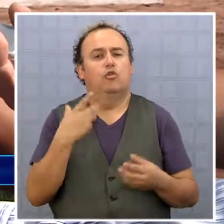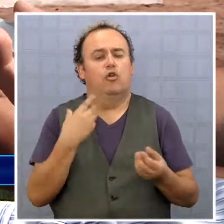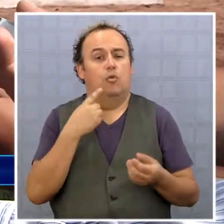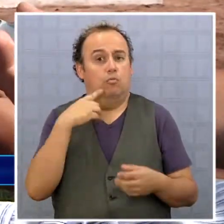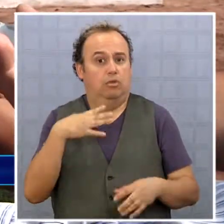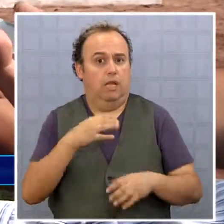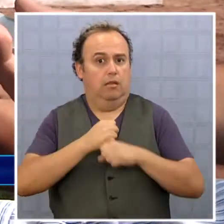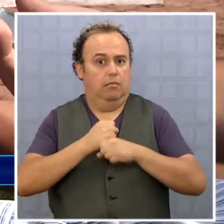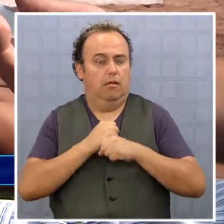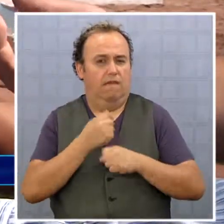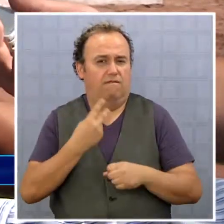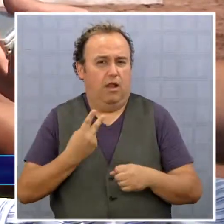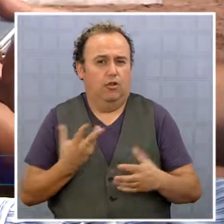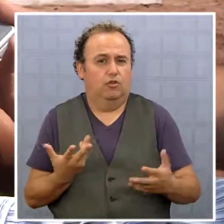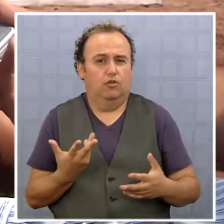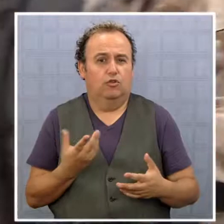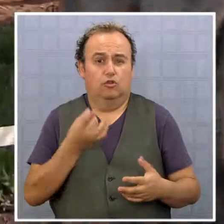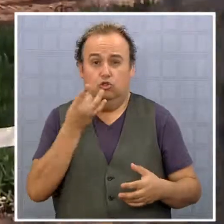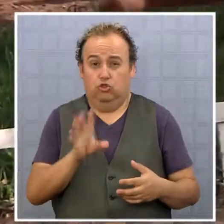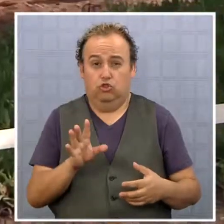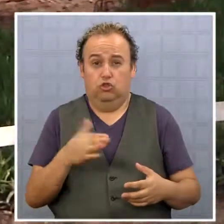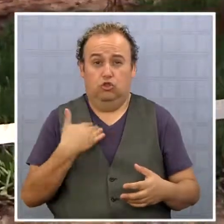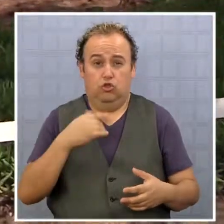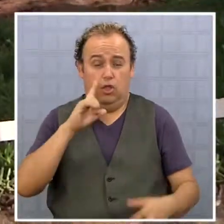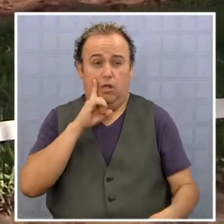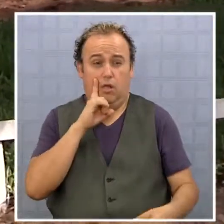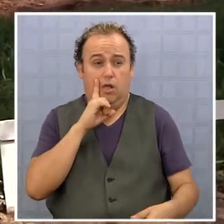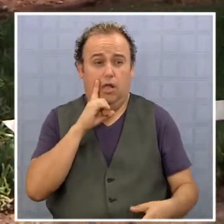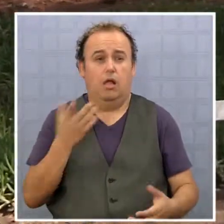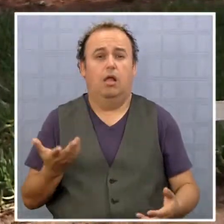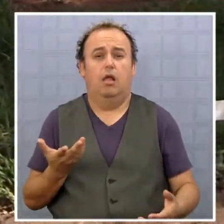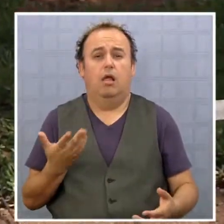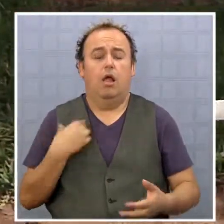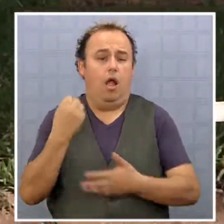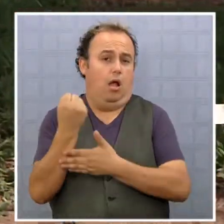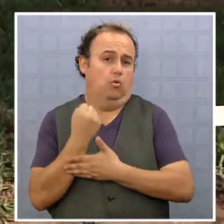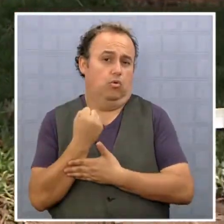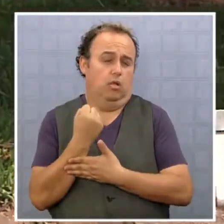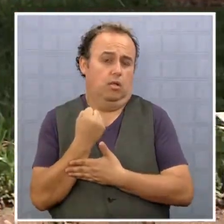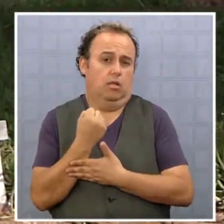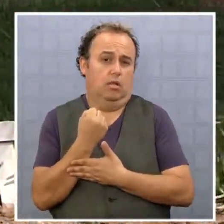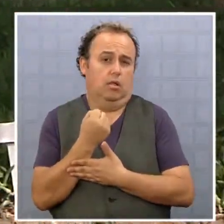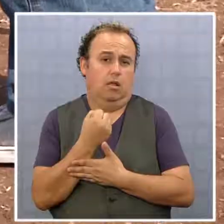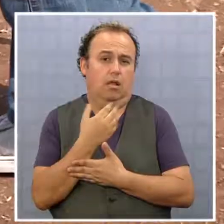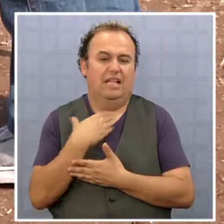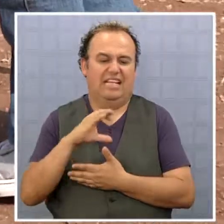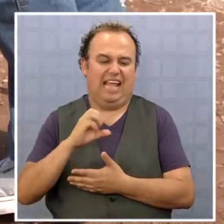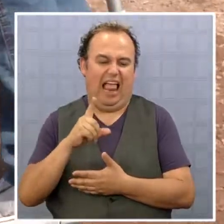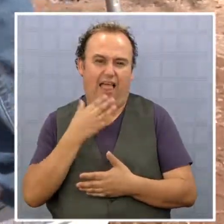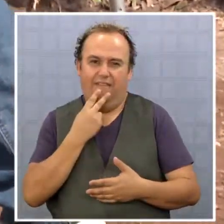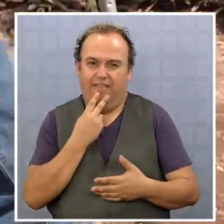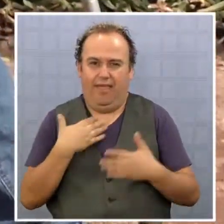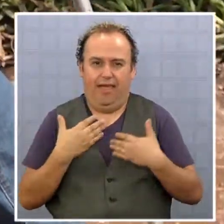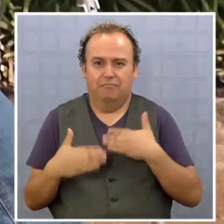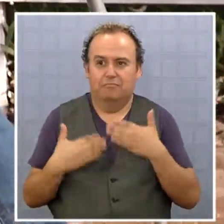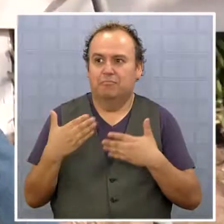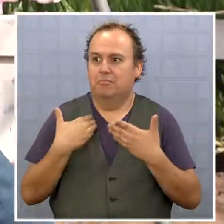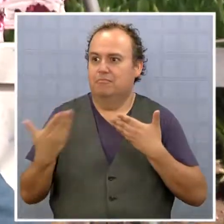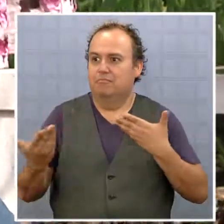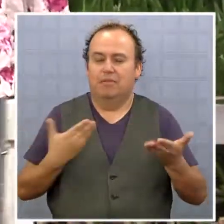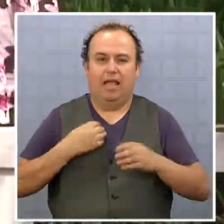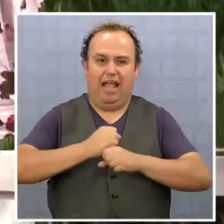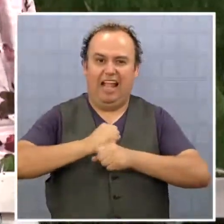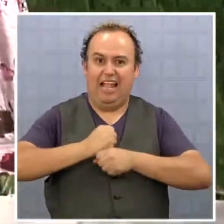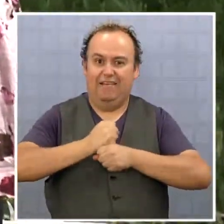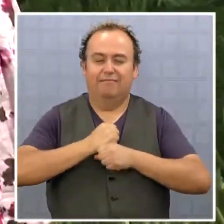muy importante y muy valioso para mí. Porque no solamente me ayudan para mejorar mi calidad de vida, sino que también interactúo